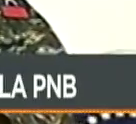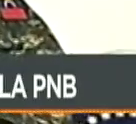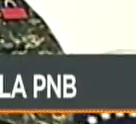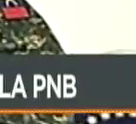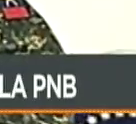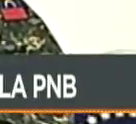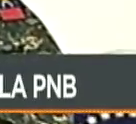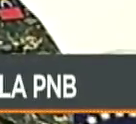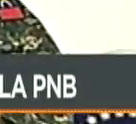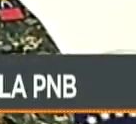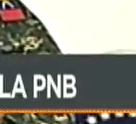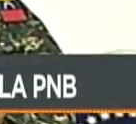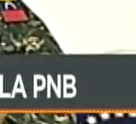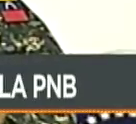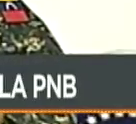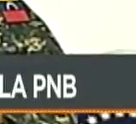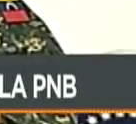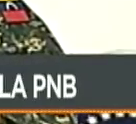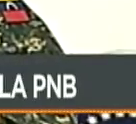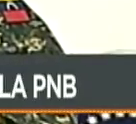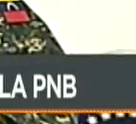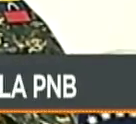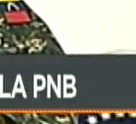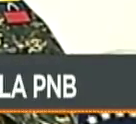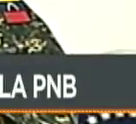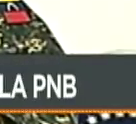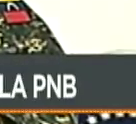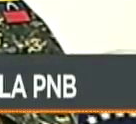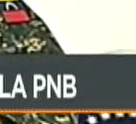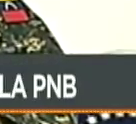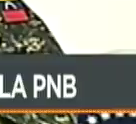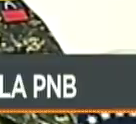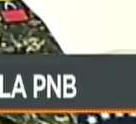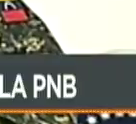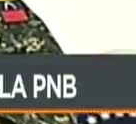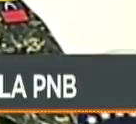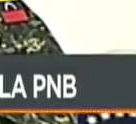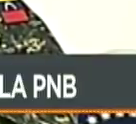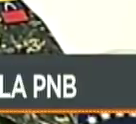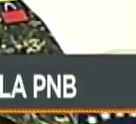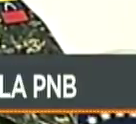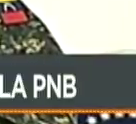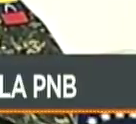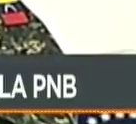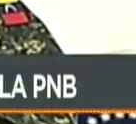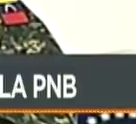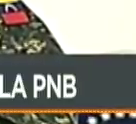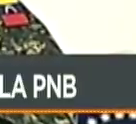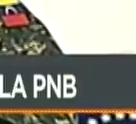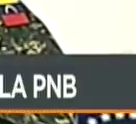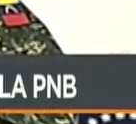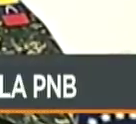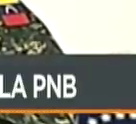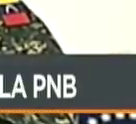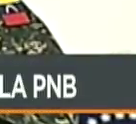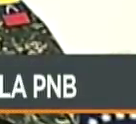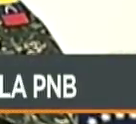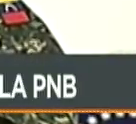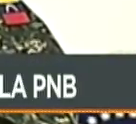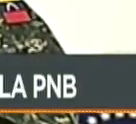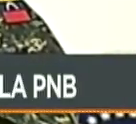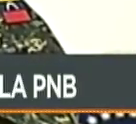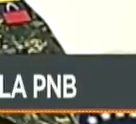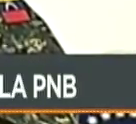Cilia, compañeros, compañeras, en esta graduación de 6.916 policías nacional